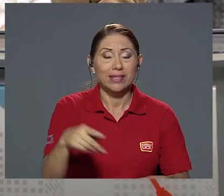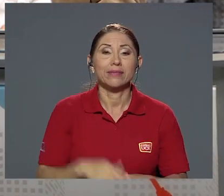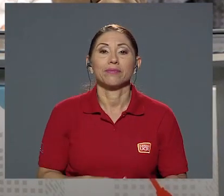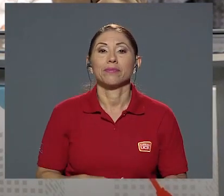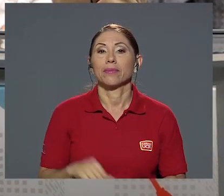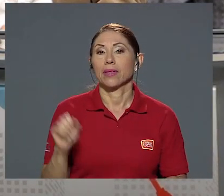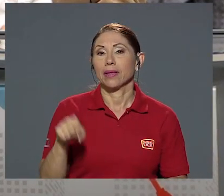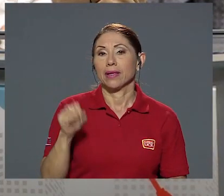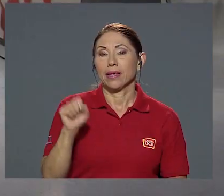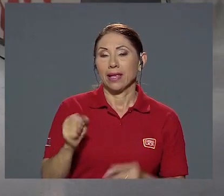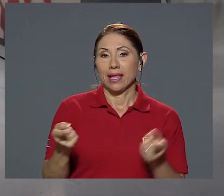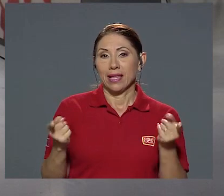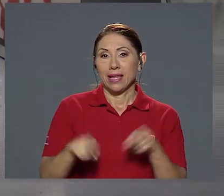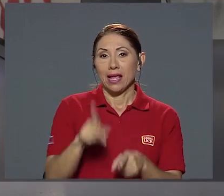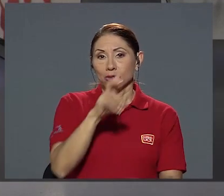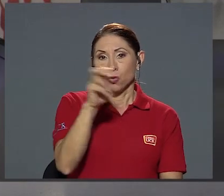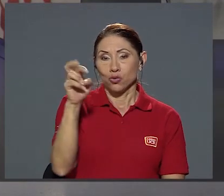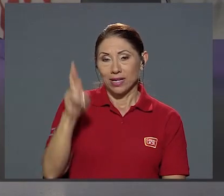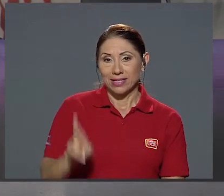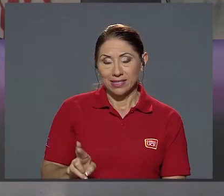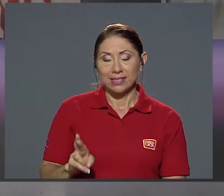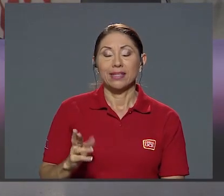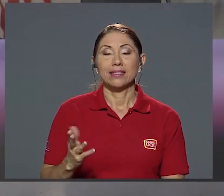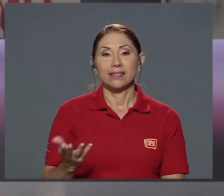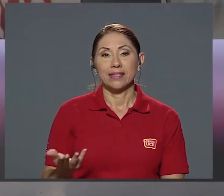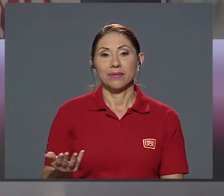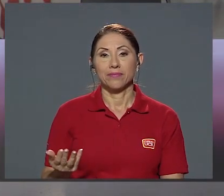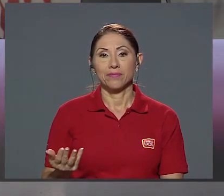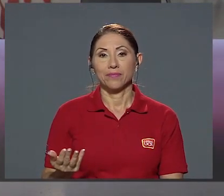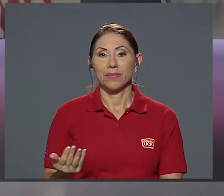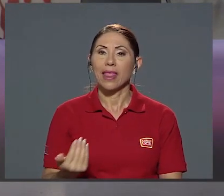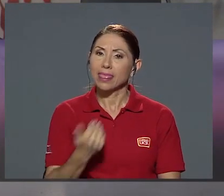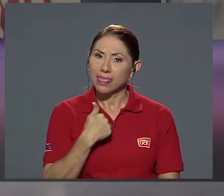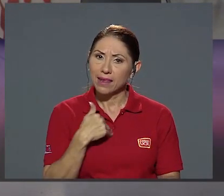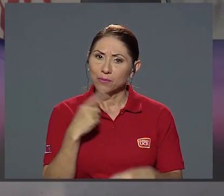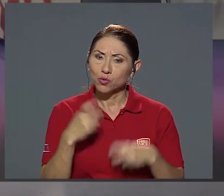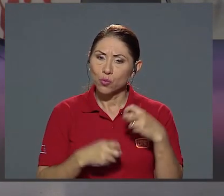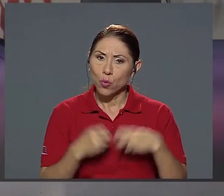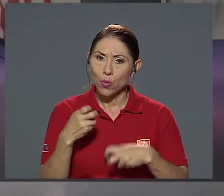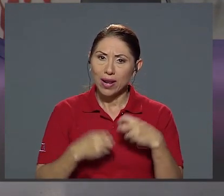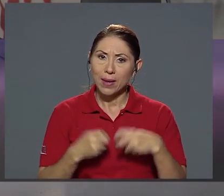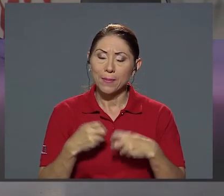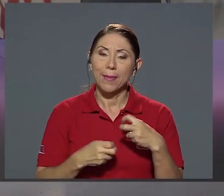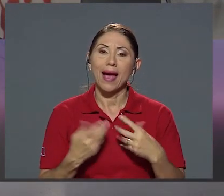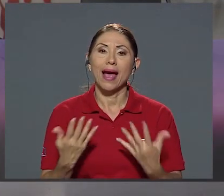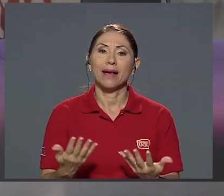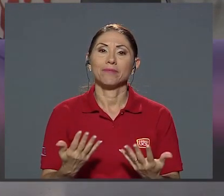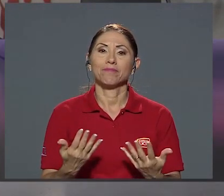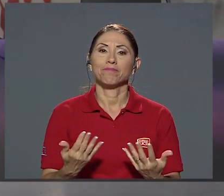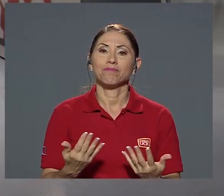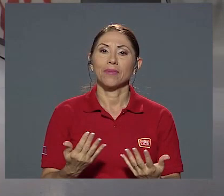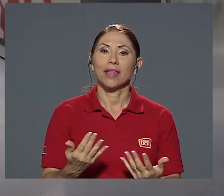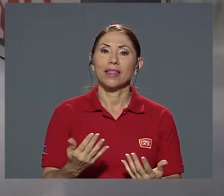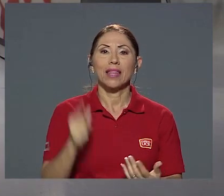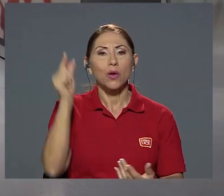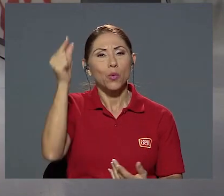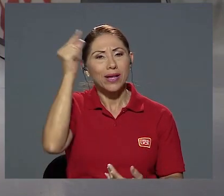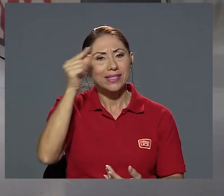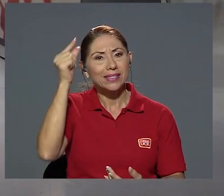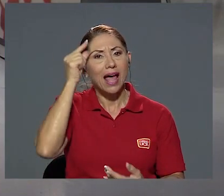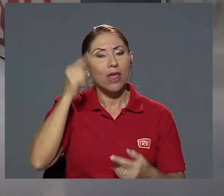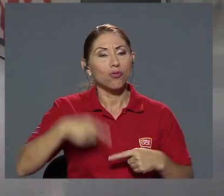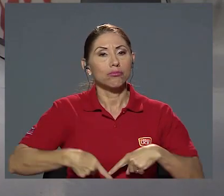caso costarricense, digamos que tenemos un problema de un